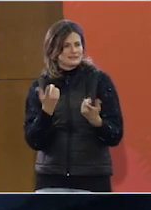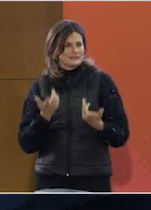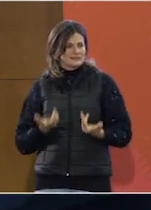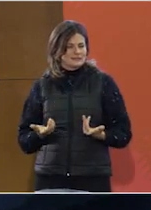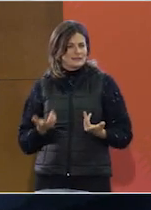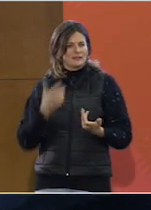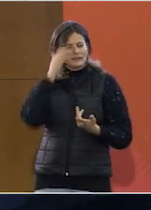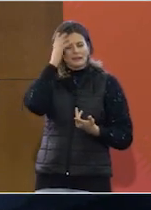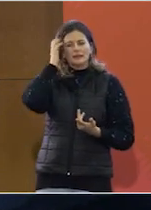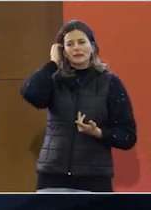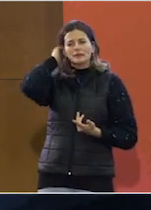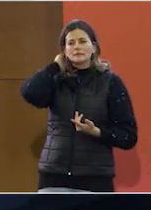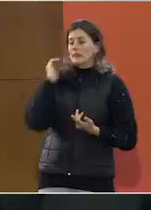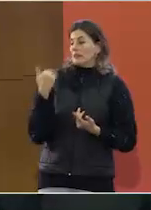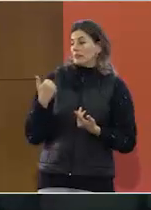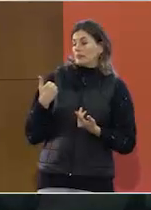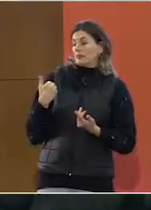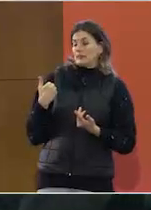Hace un momento